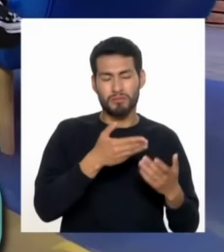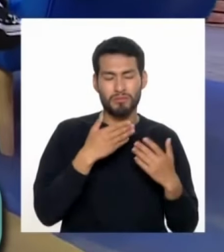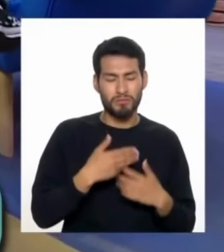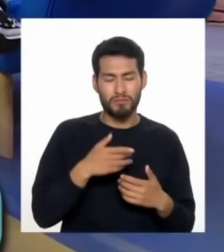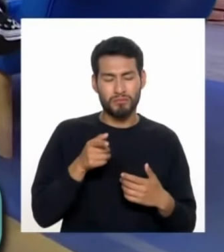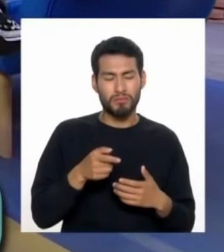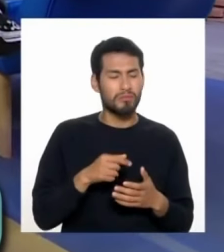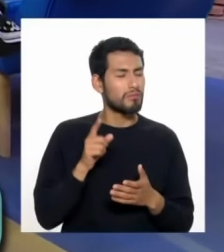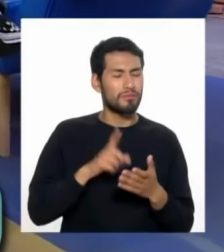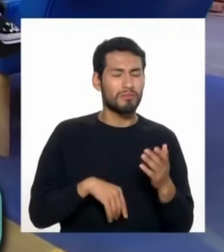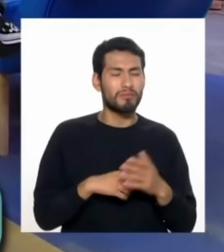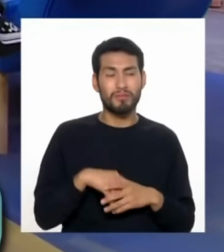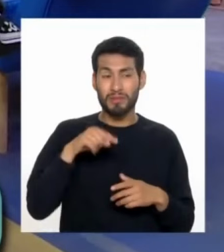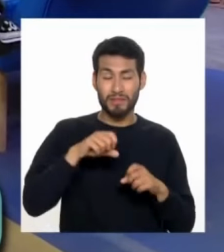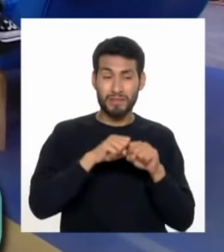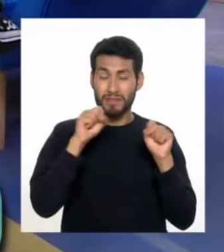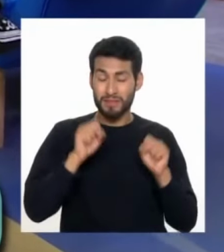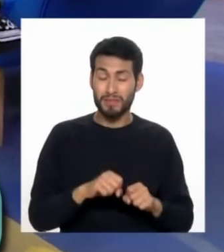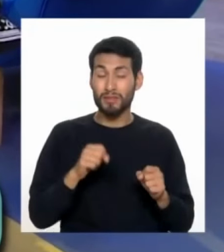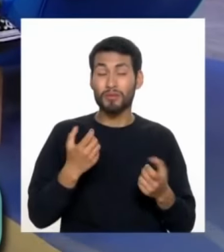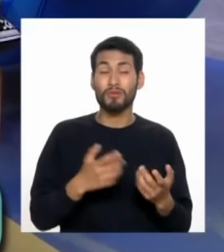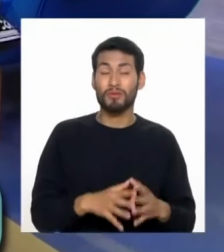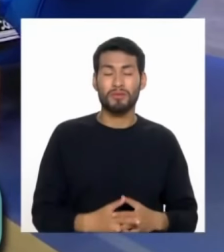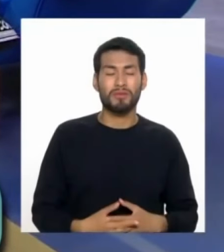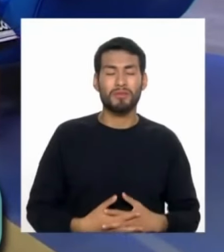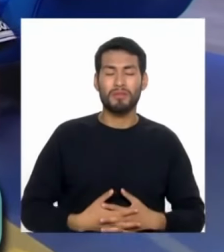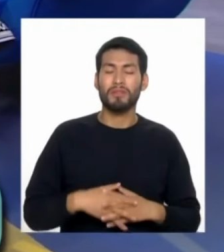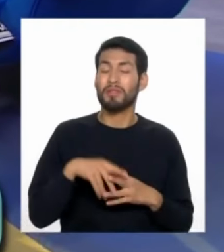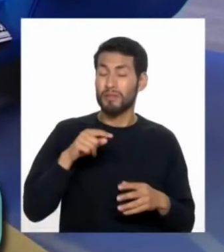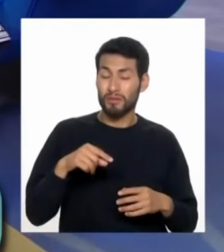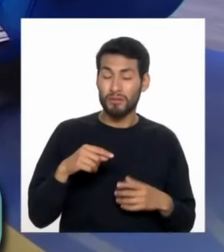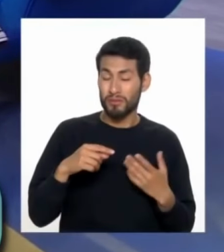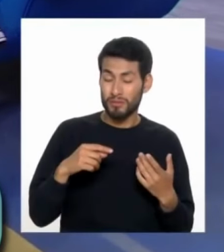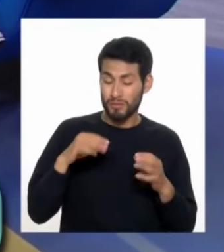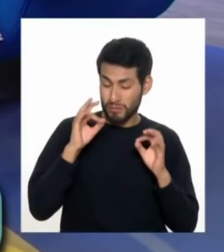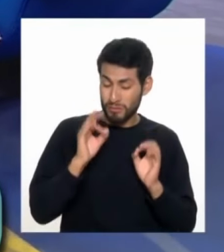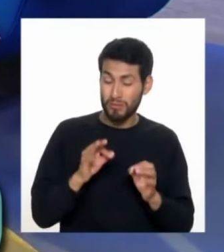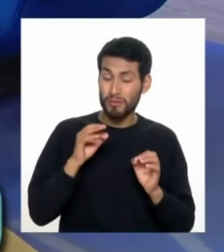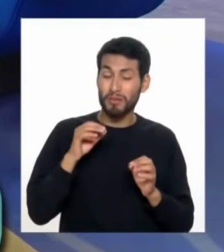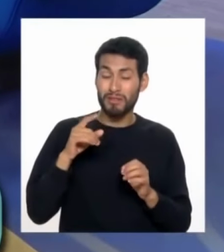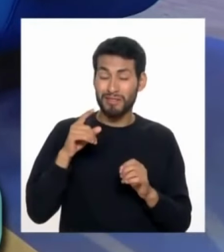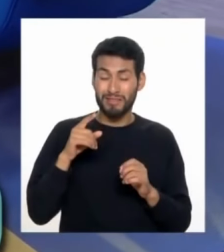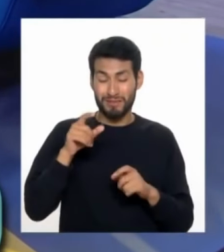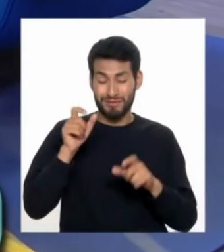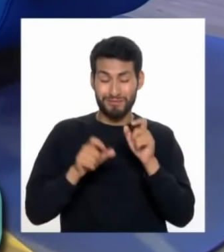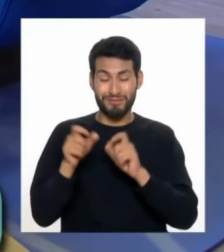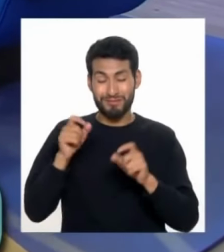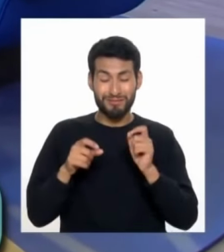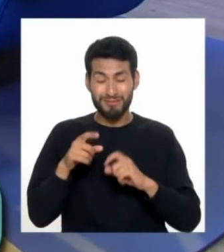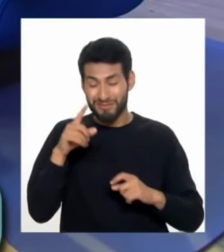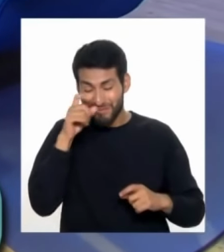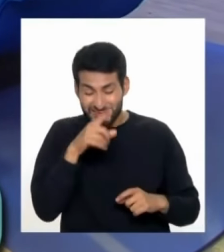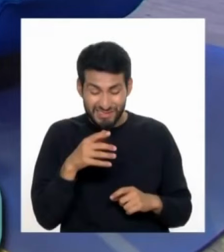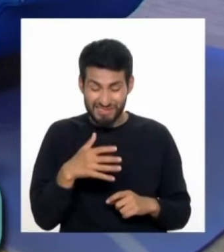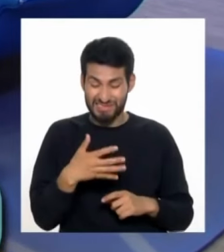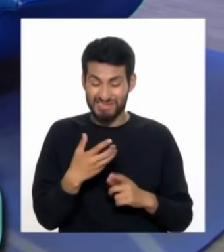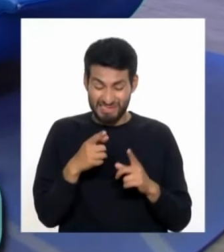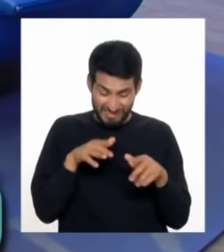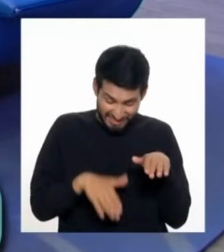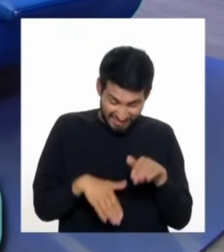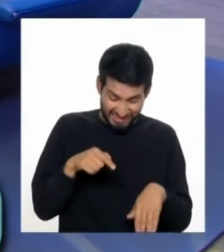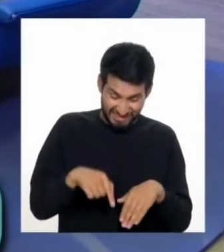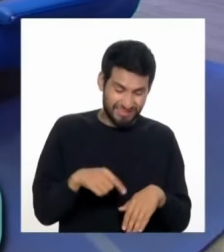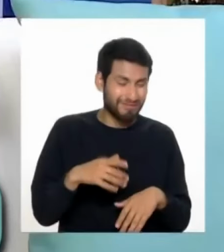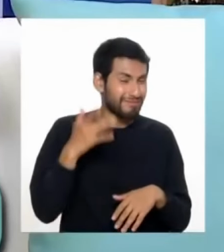Europa con esos sistemas duales? Es que mientras que para los europeos se les complica un poco llegar al punto del sonido del cajón peruano, que es un